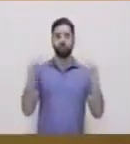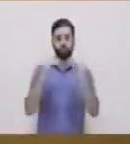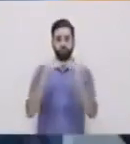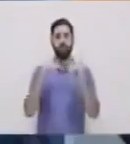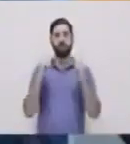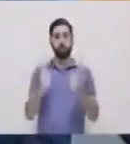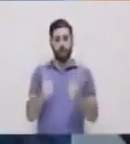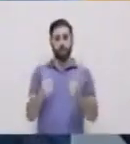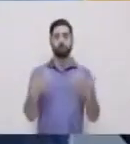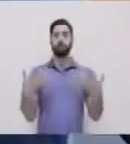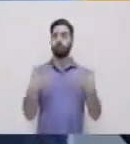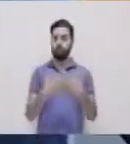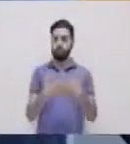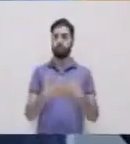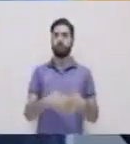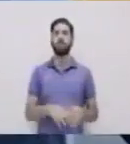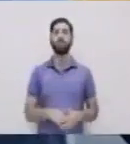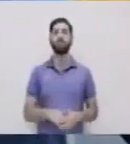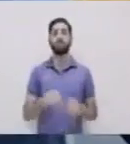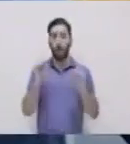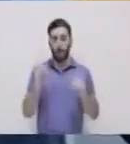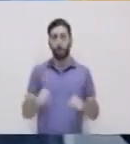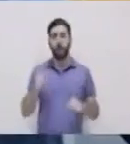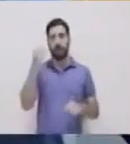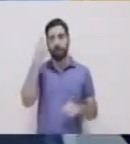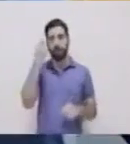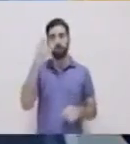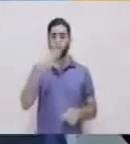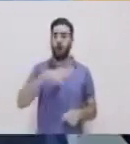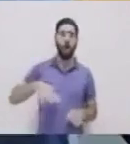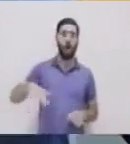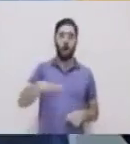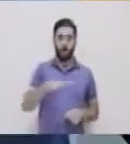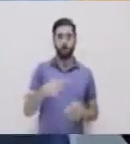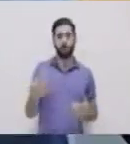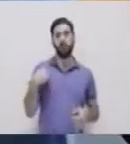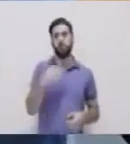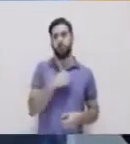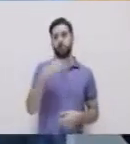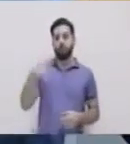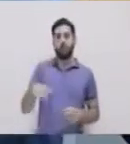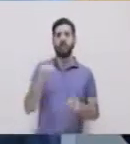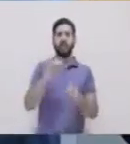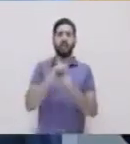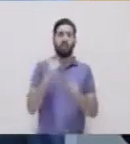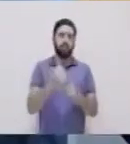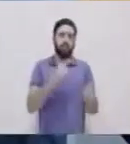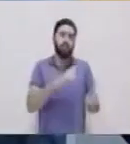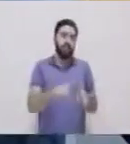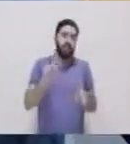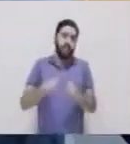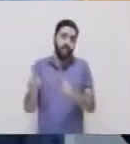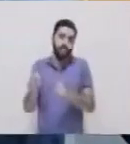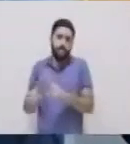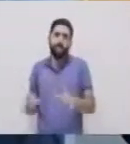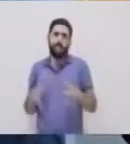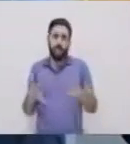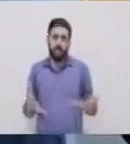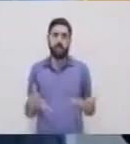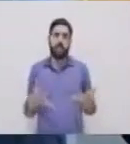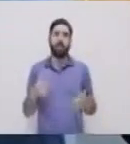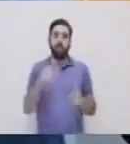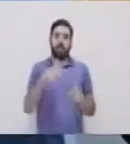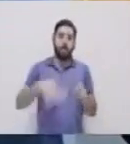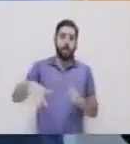balance. Así es, ser empático, también poder comprender a los demás. Nosotros estamos viviendo situaciones ahorita pues diferentes